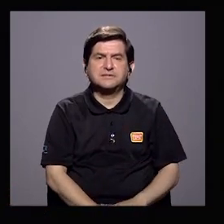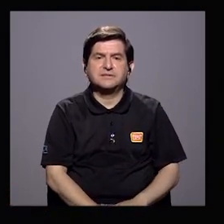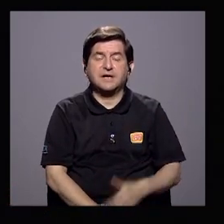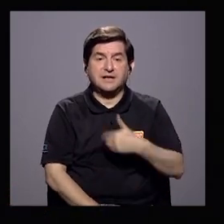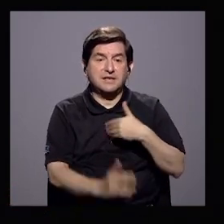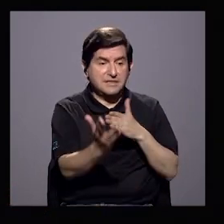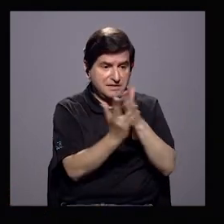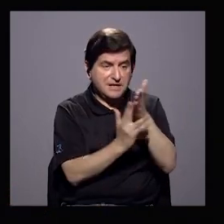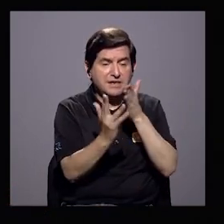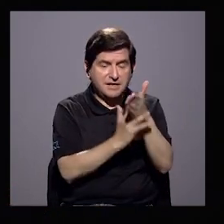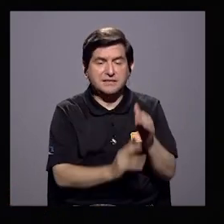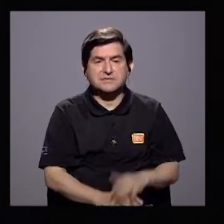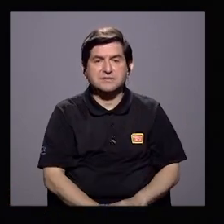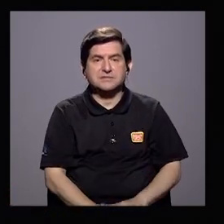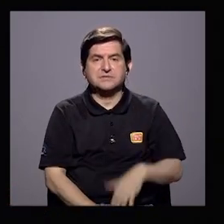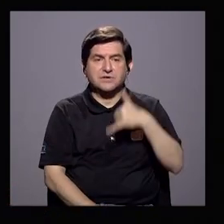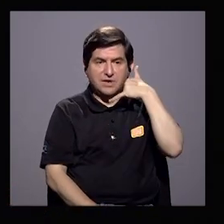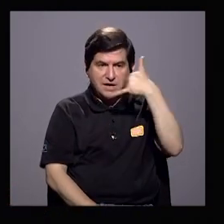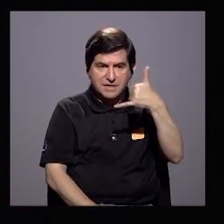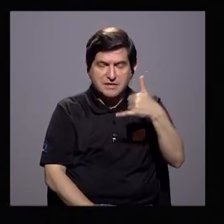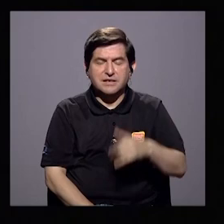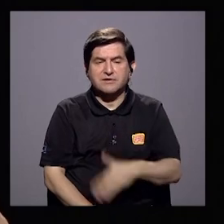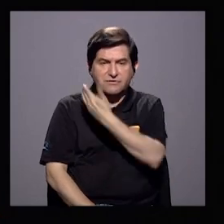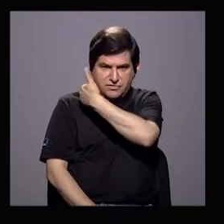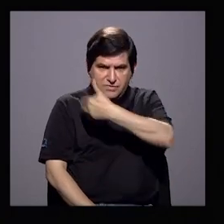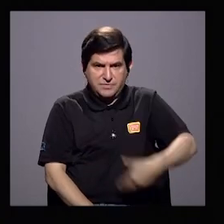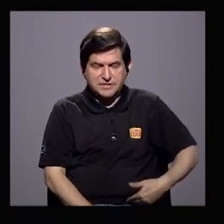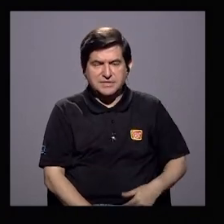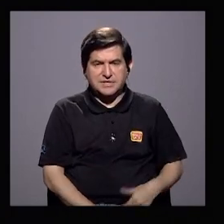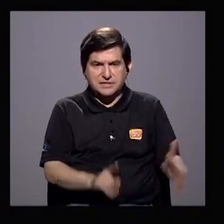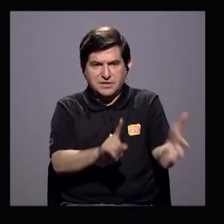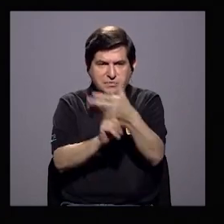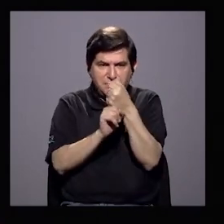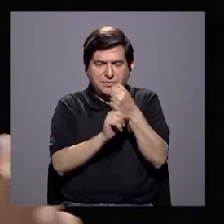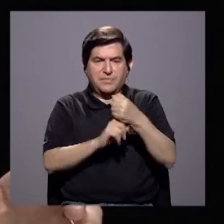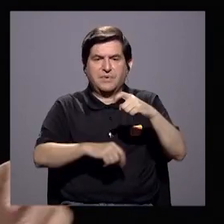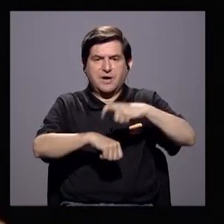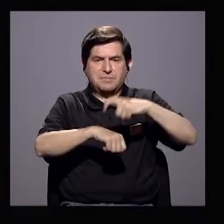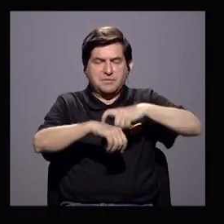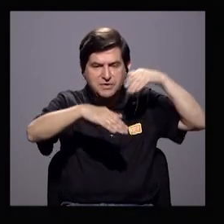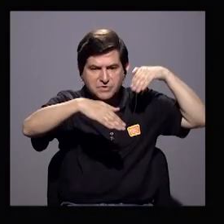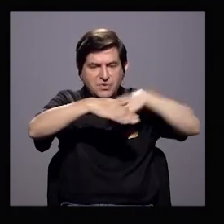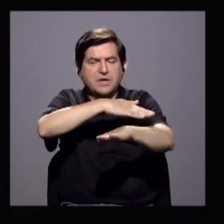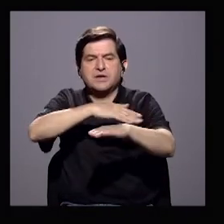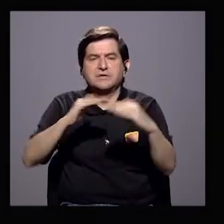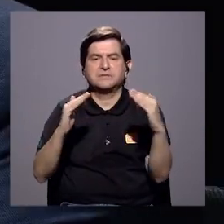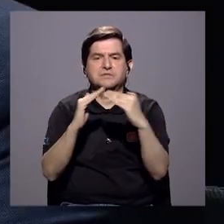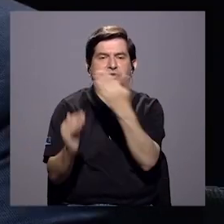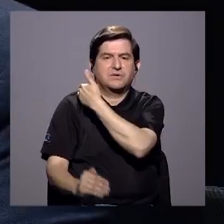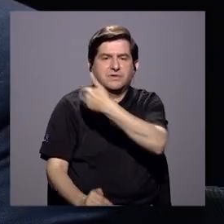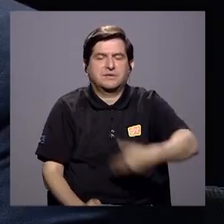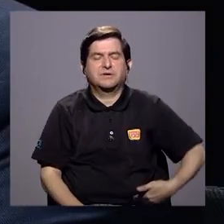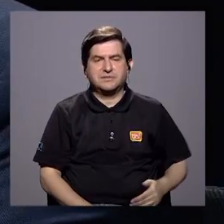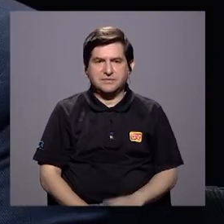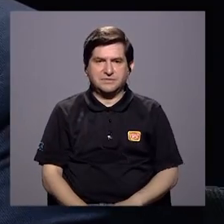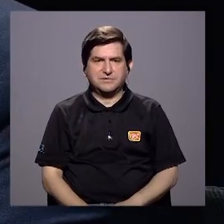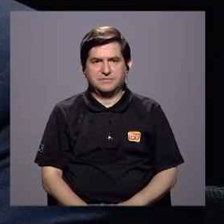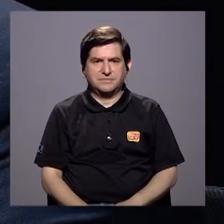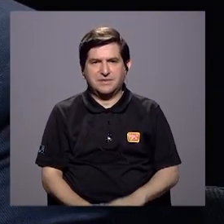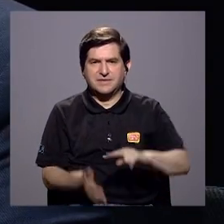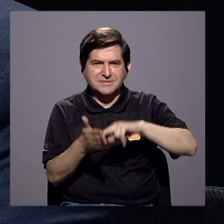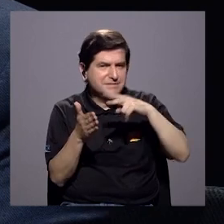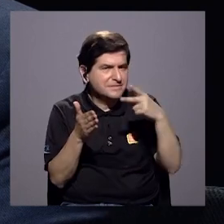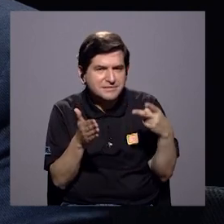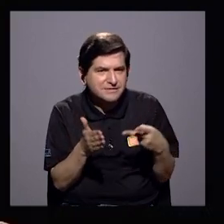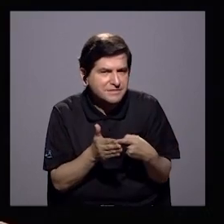tiene acceso al teléfono del presidente que fue casualmente confiscado cuando se allanó casa presidencial league y le guiñó el